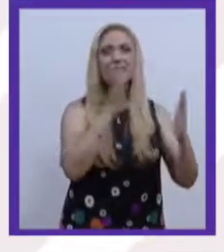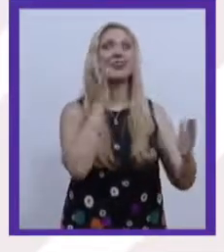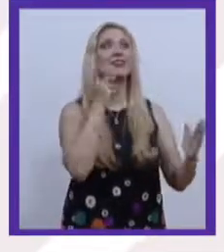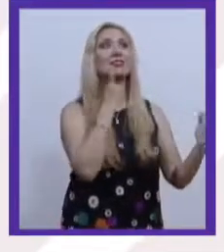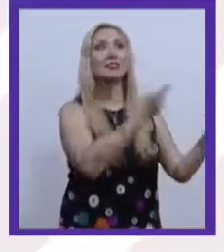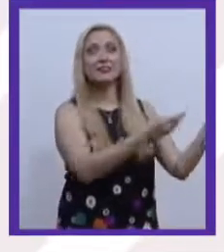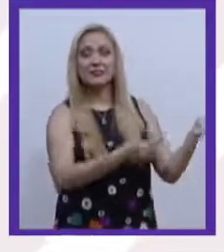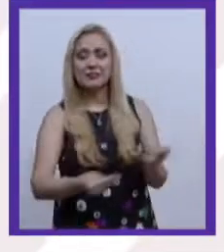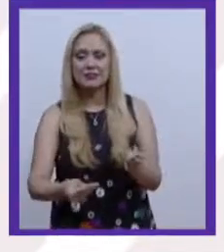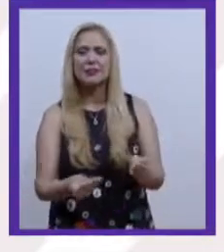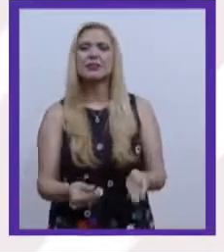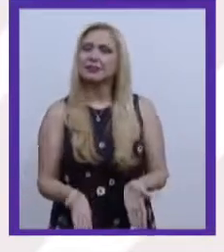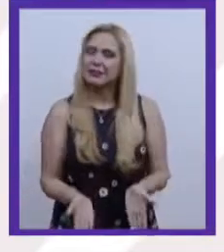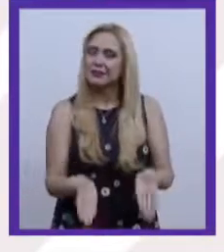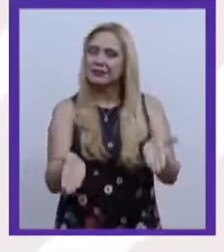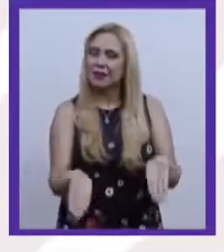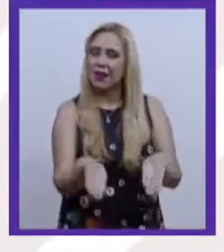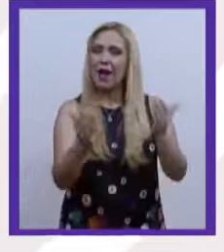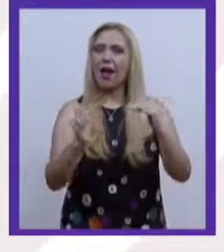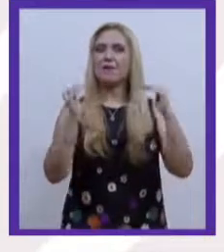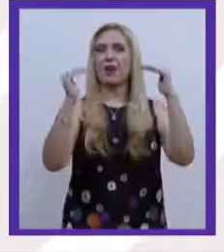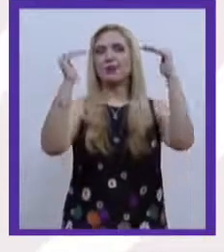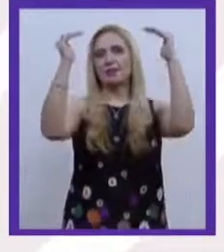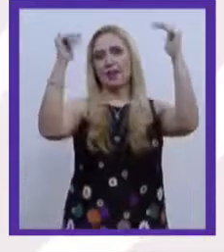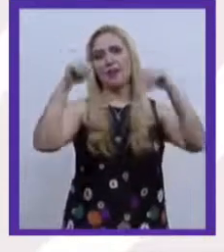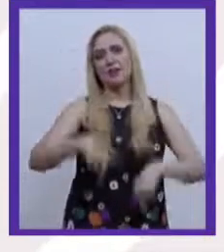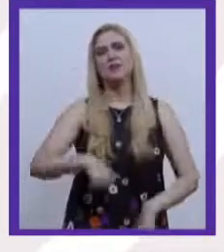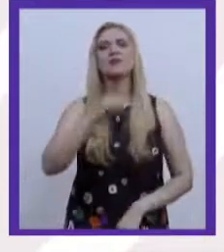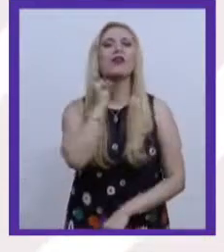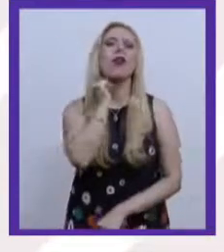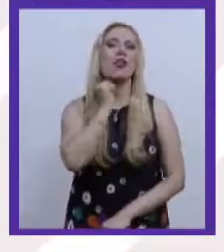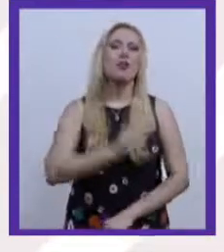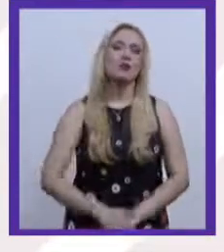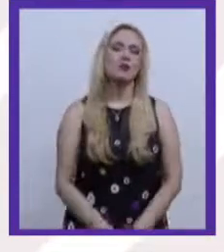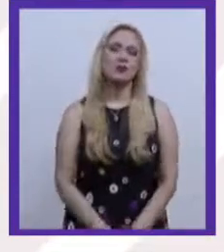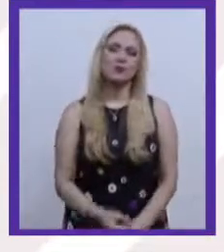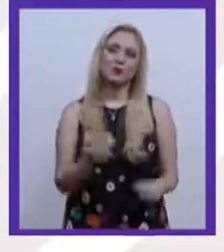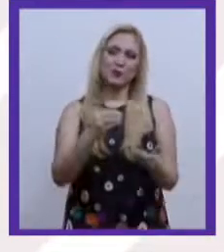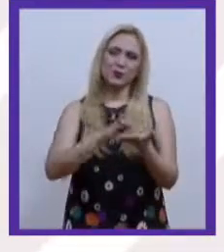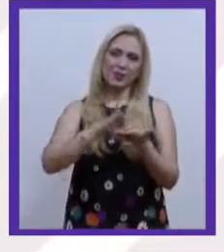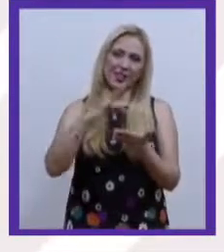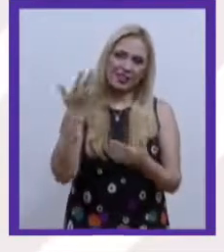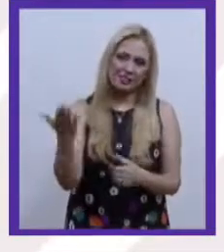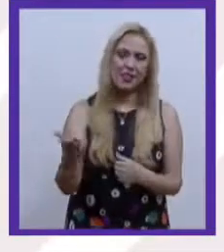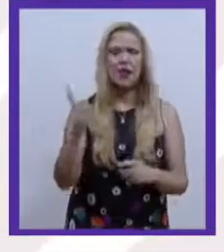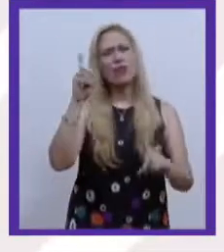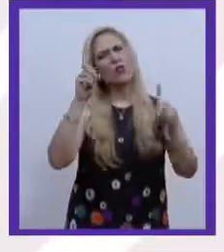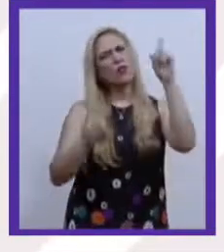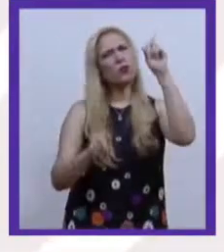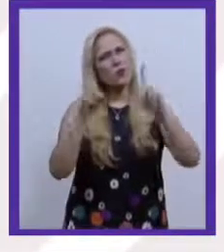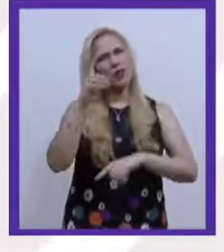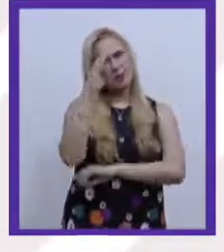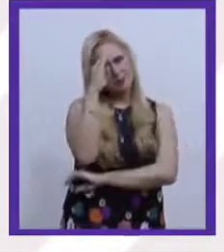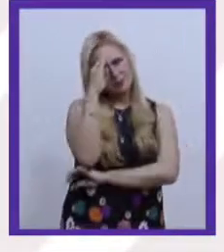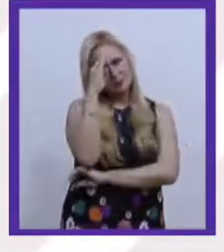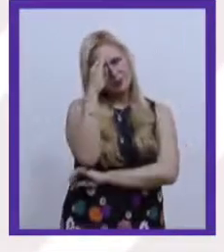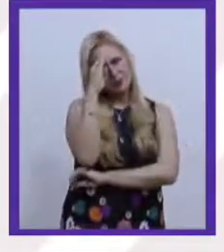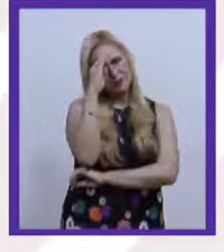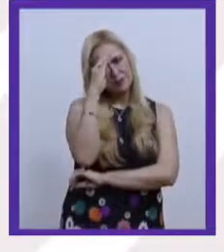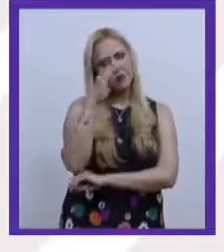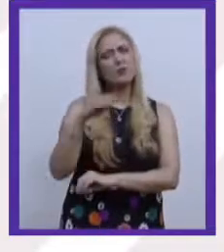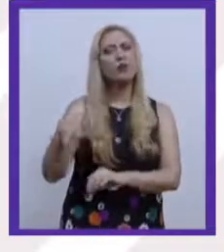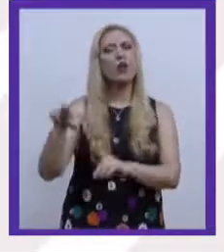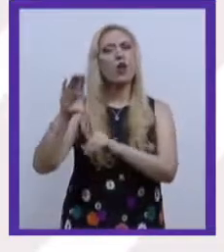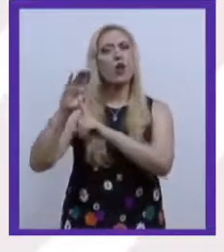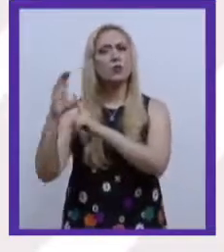Diputados, pues realmente avance aquí en el Senado. Senadora, muchas gracias. Una duda. ¿Opinan las comisiones